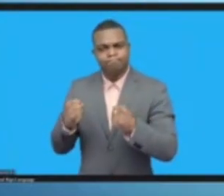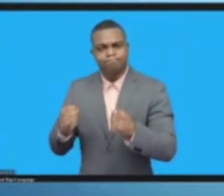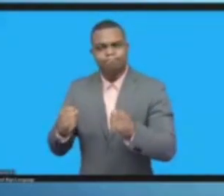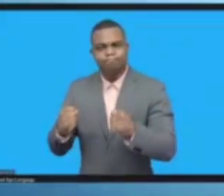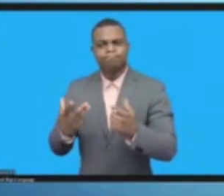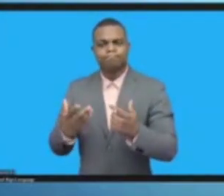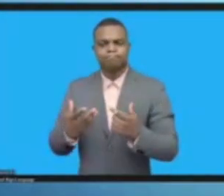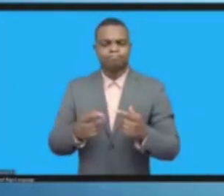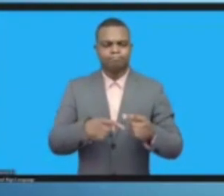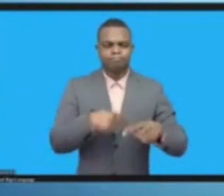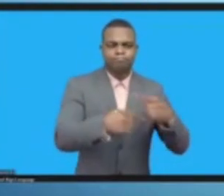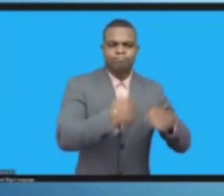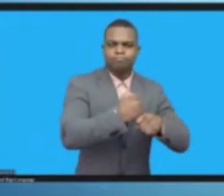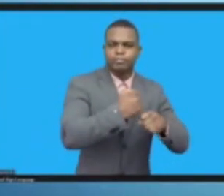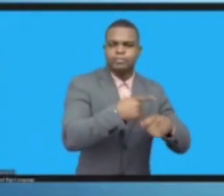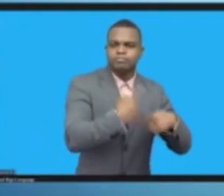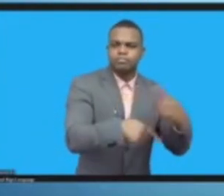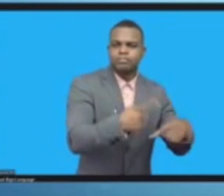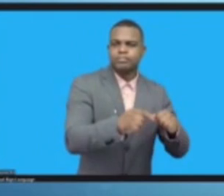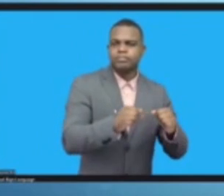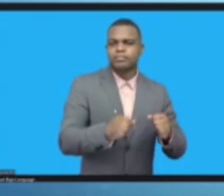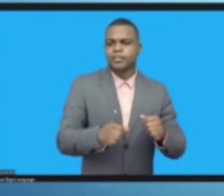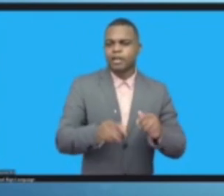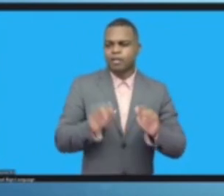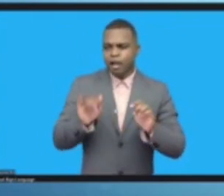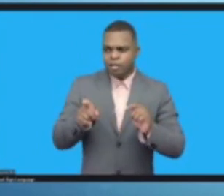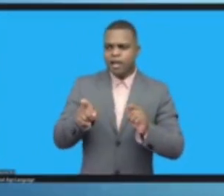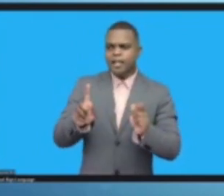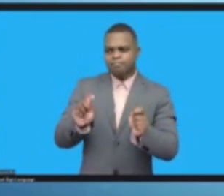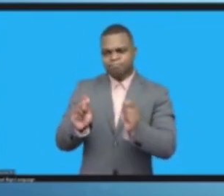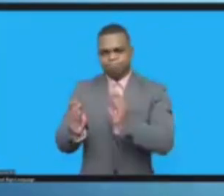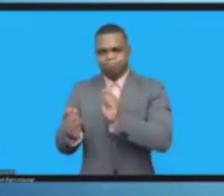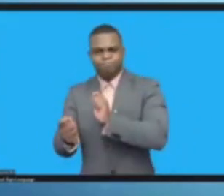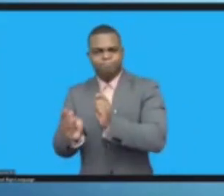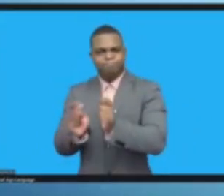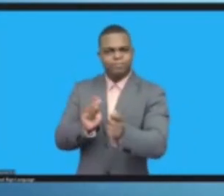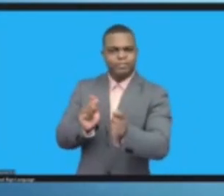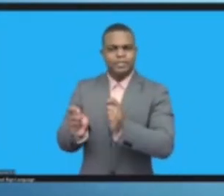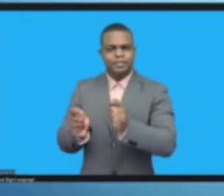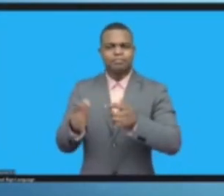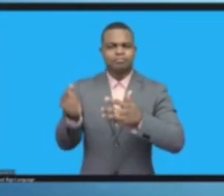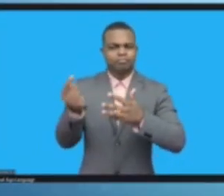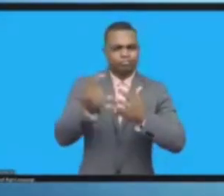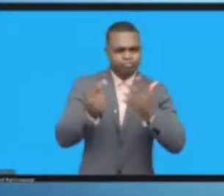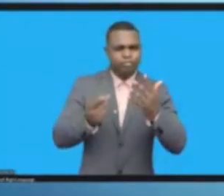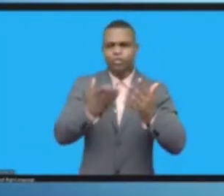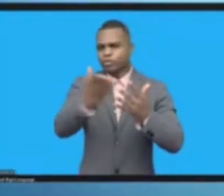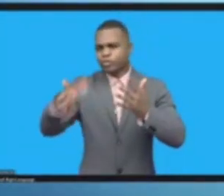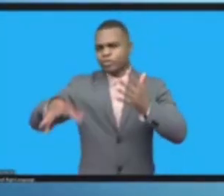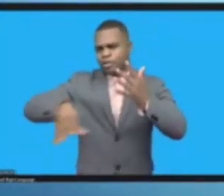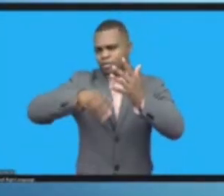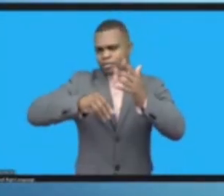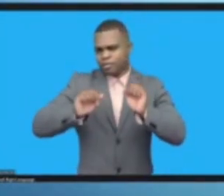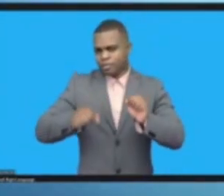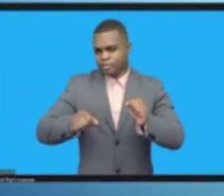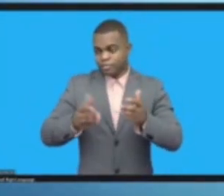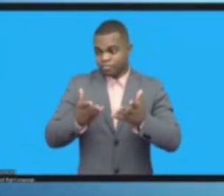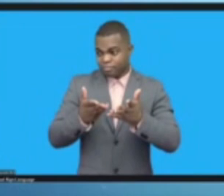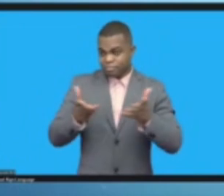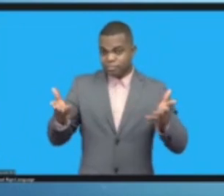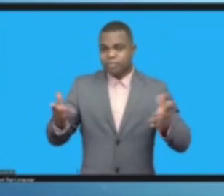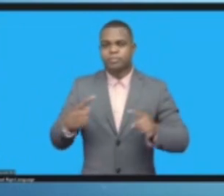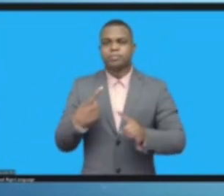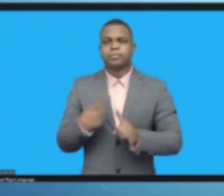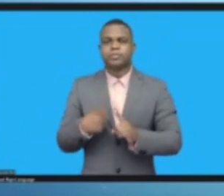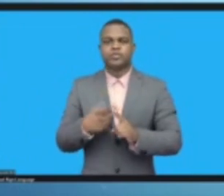escucharán repetir una y otra vez en esta conferencia si realmente ya las escucharon varias veces esta tarde desde que se realizó la